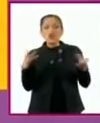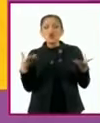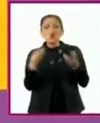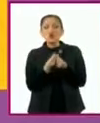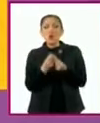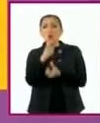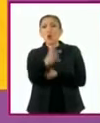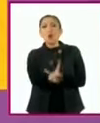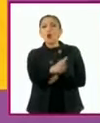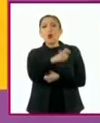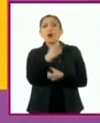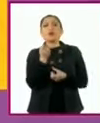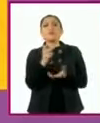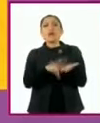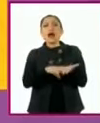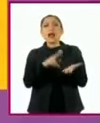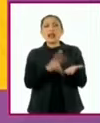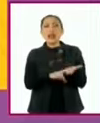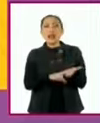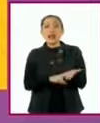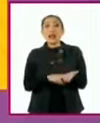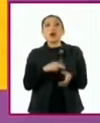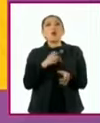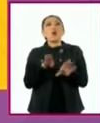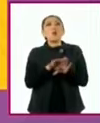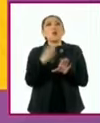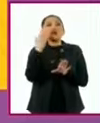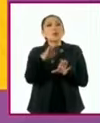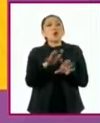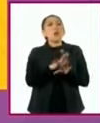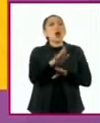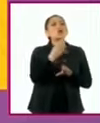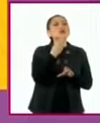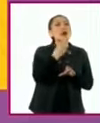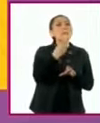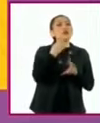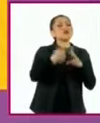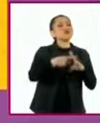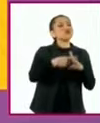Mariana? ¿Qué operación permite calcular el precio del aparato?